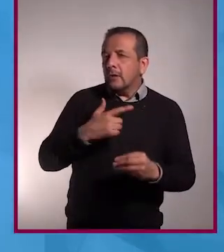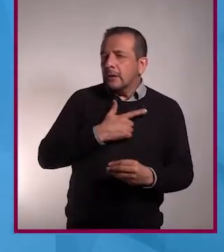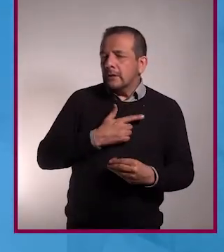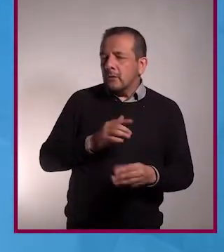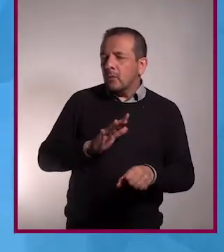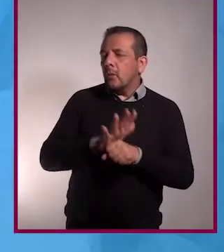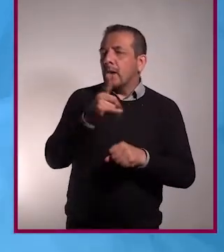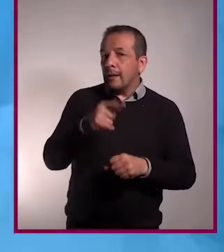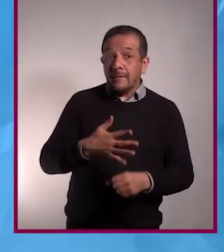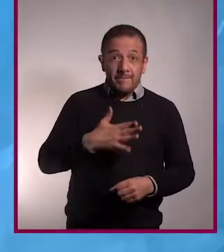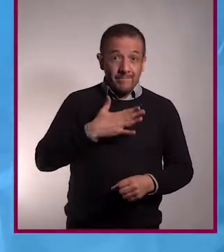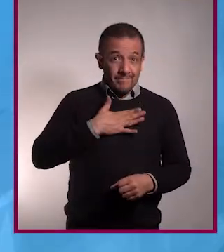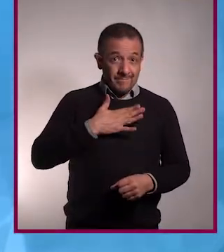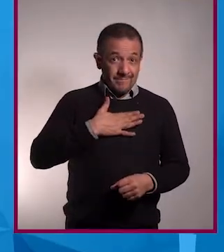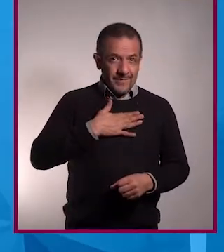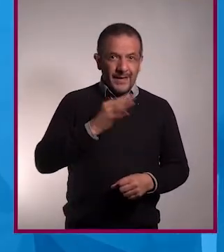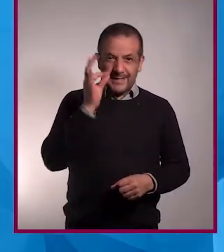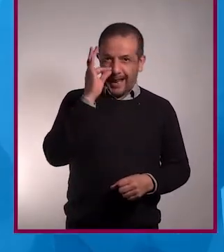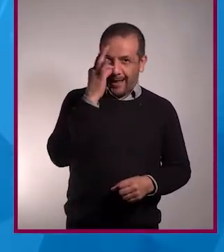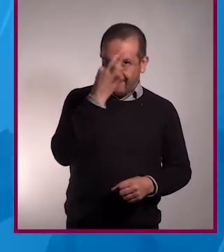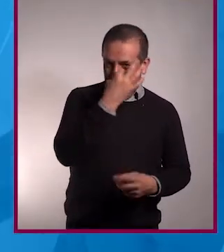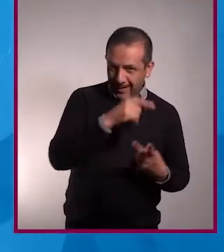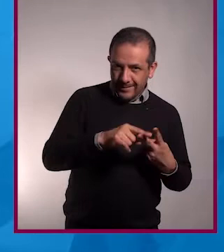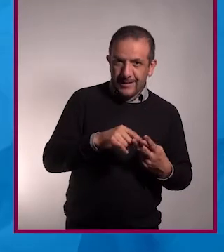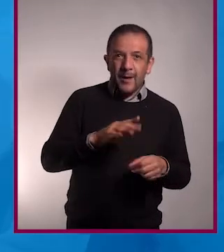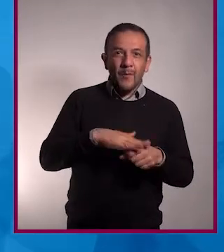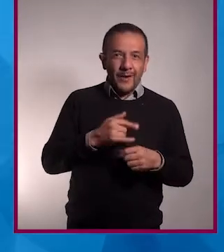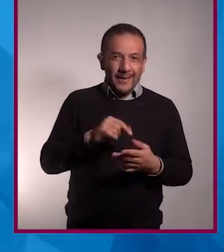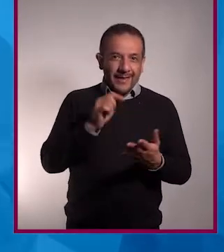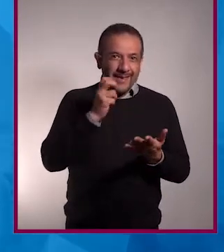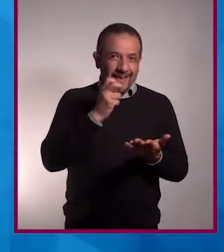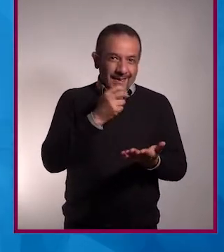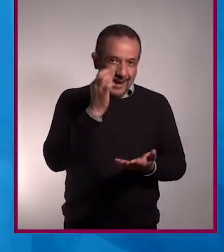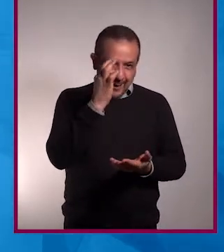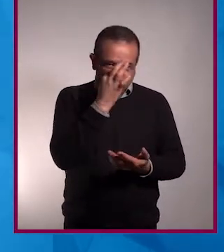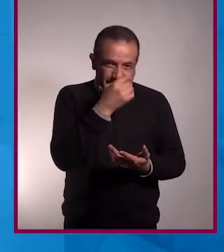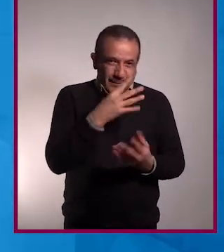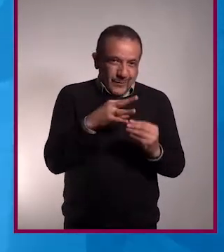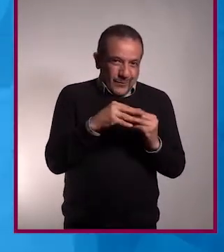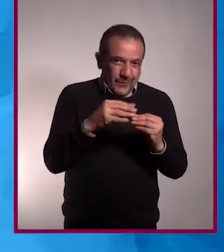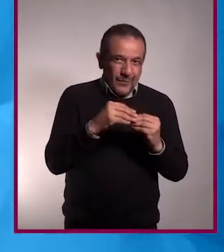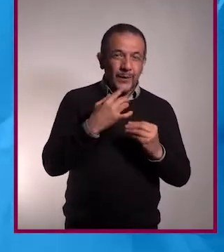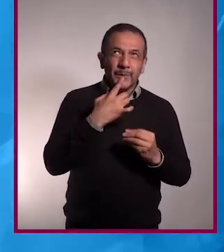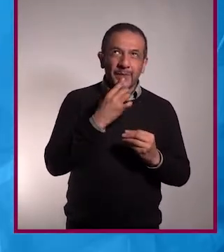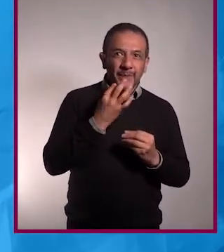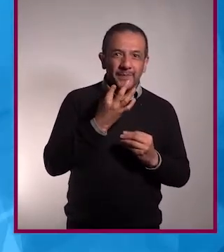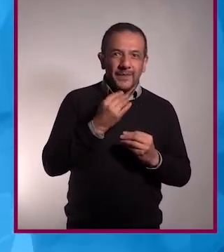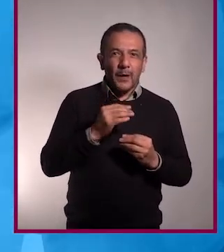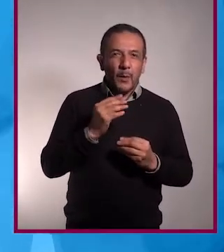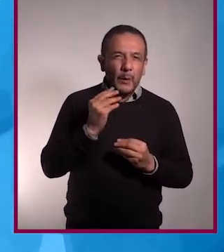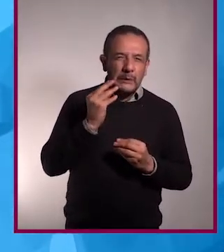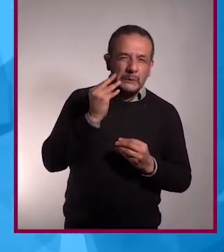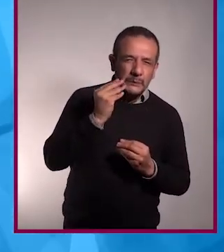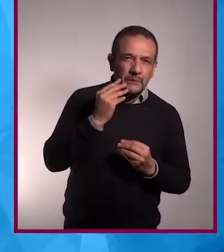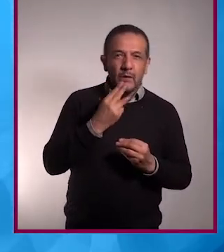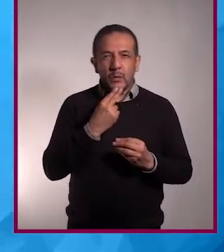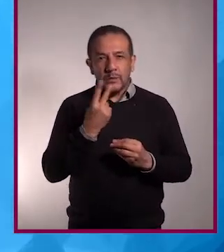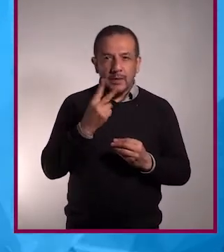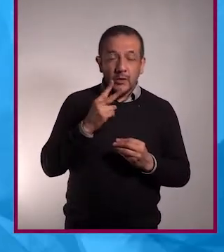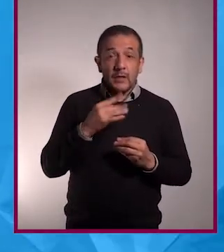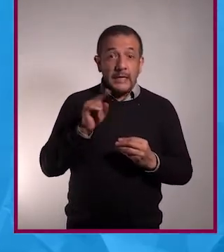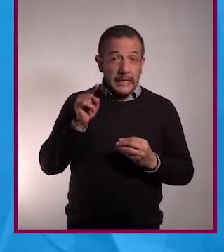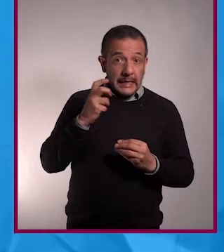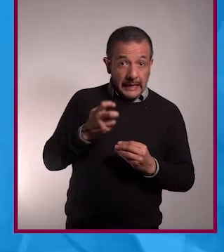¿Cuál es tu fruta favorita? Mi fruta favorita es la fresa, ya que para mí es una fruta